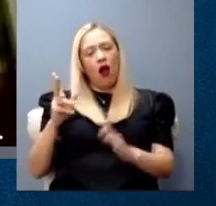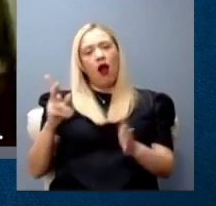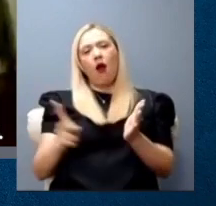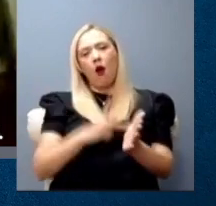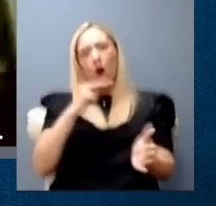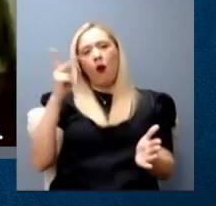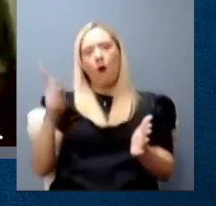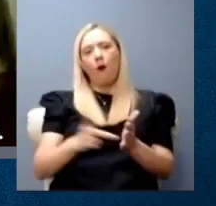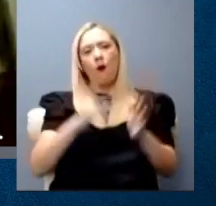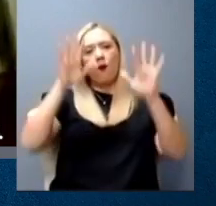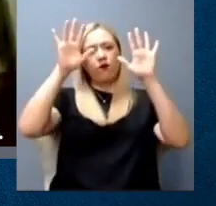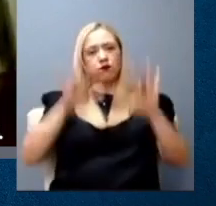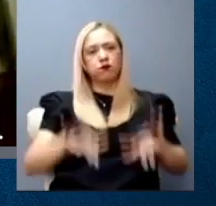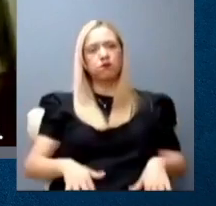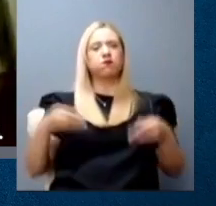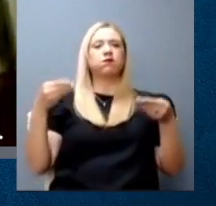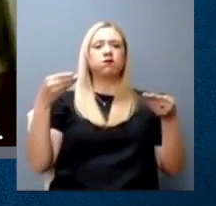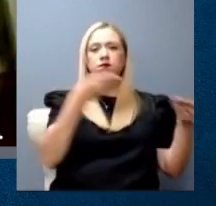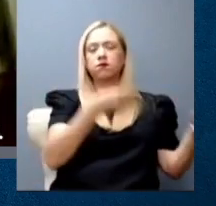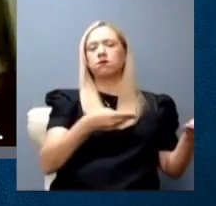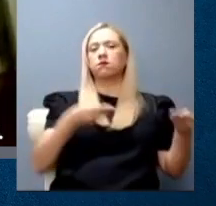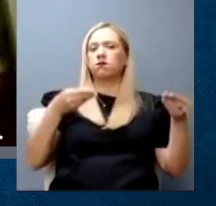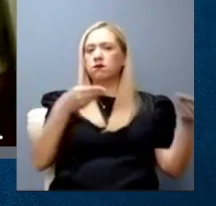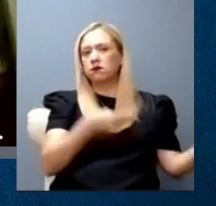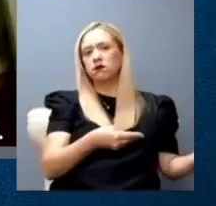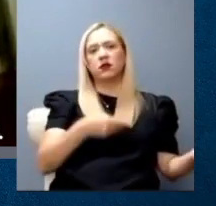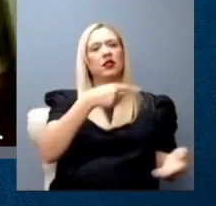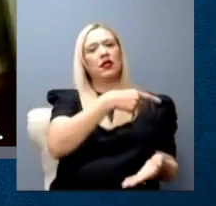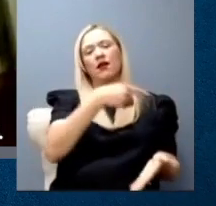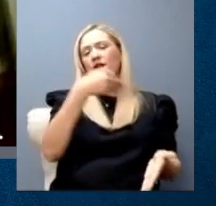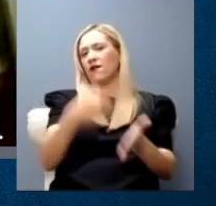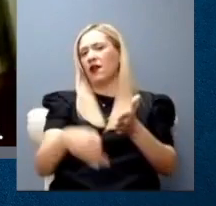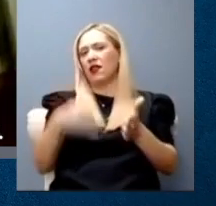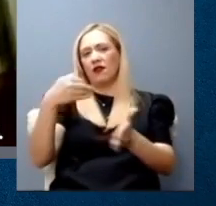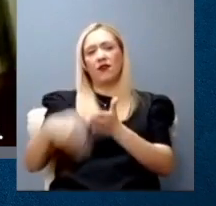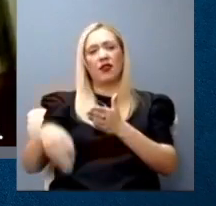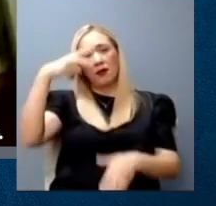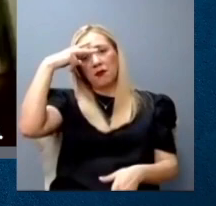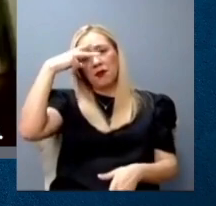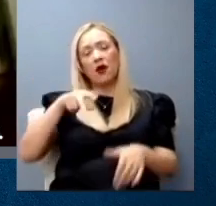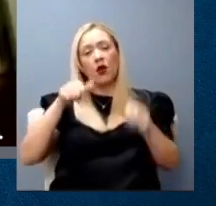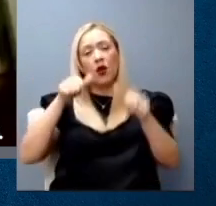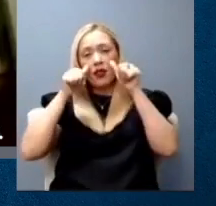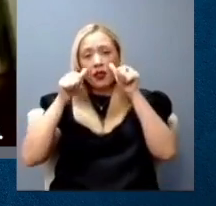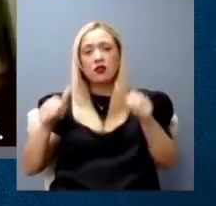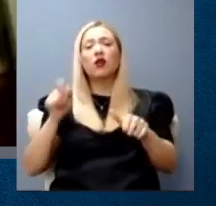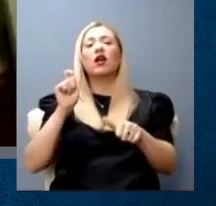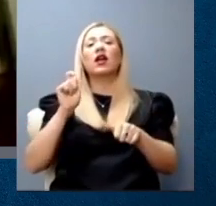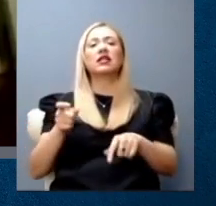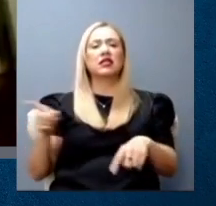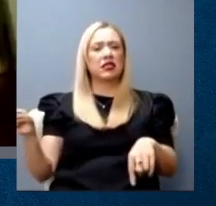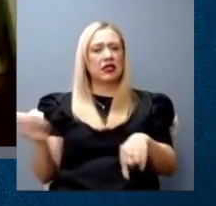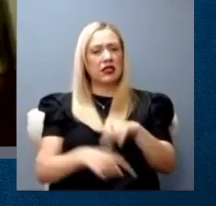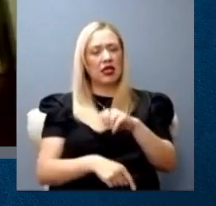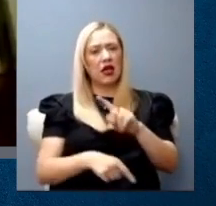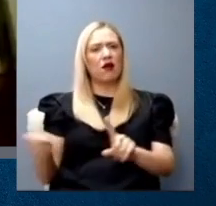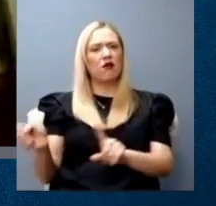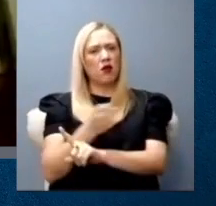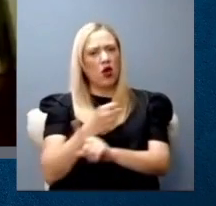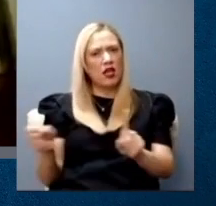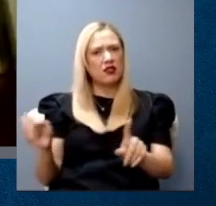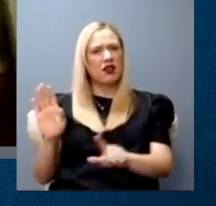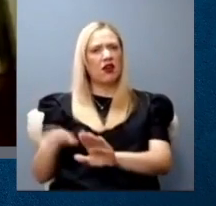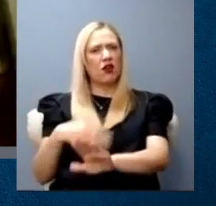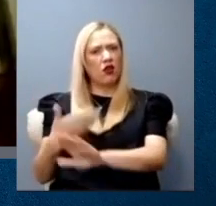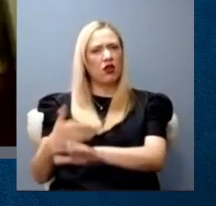claramente establecido las grandes deficiencias que tiene México en relación a la erradicación de la violencia contra la mujer